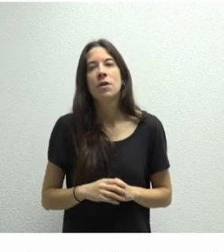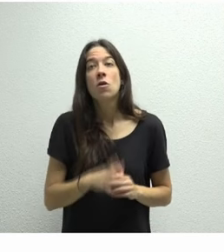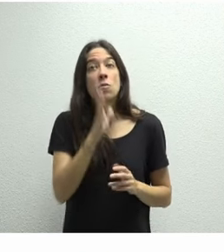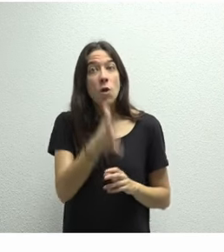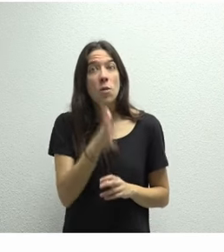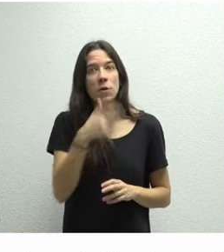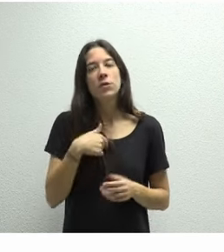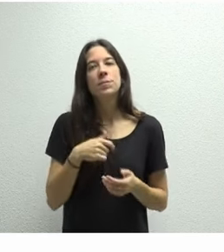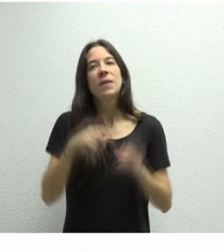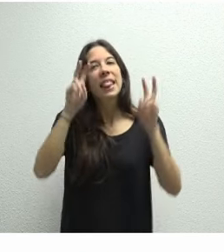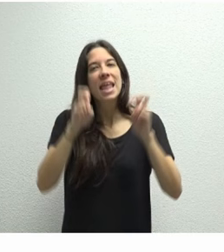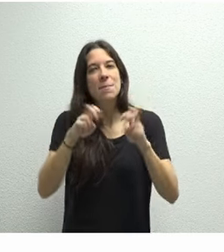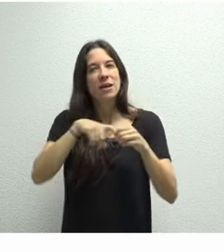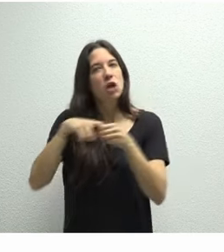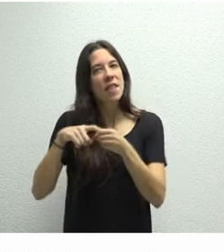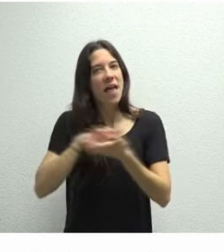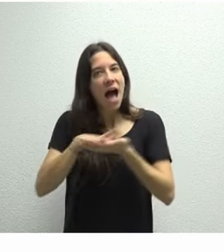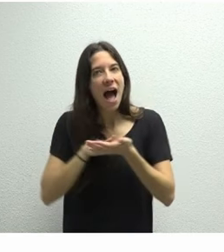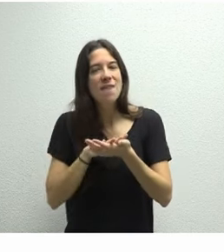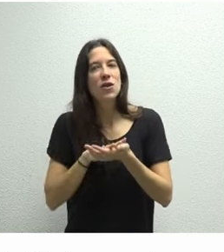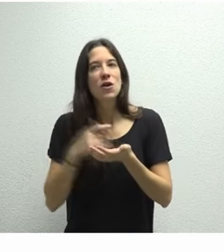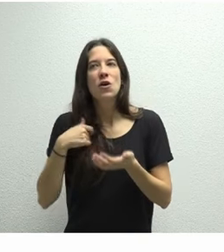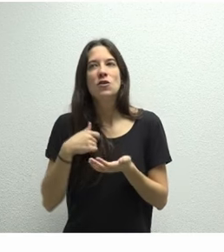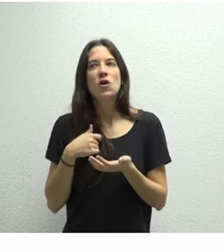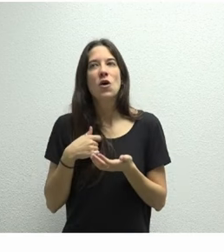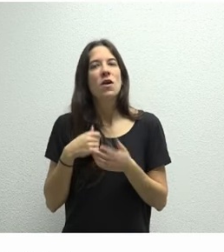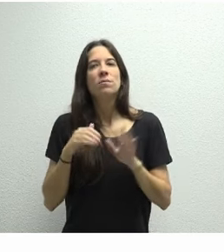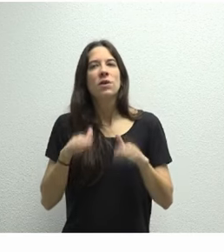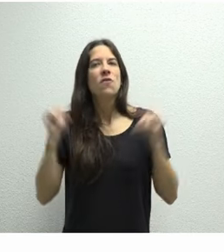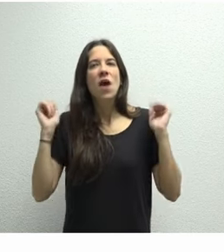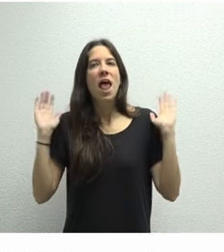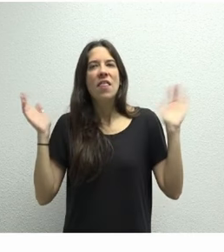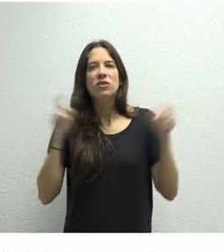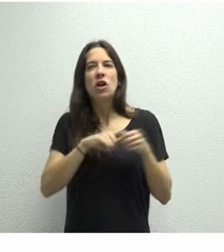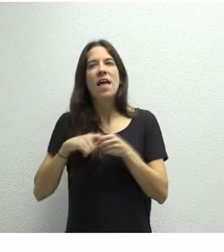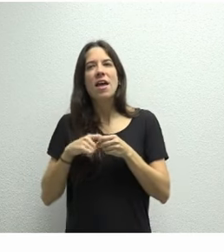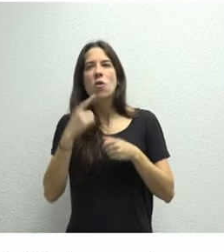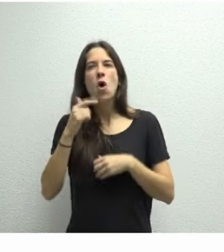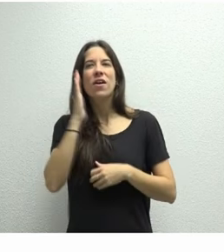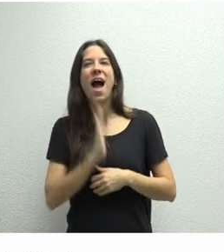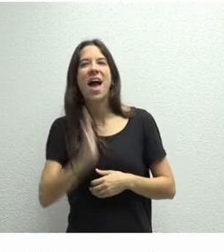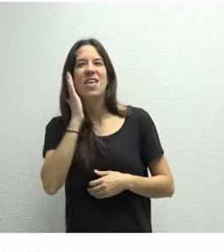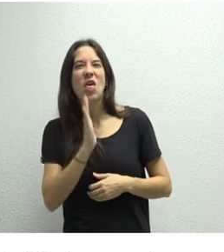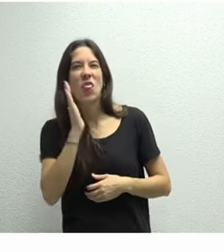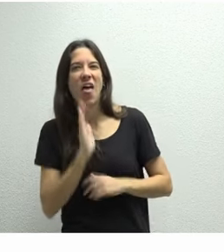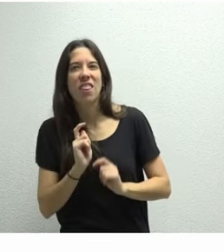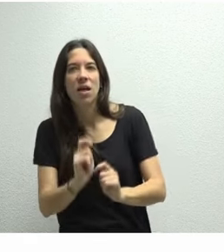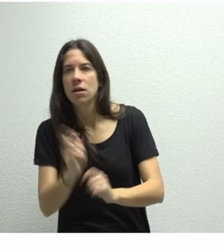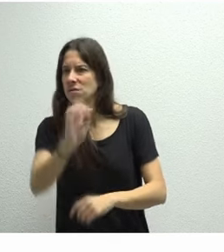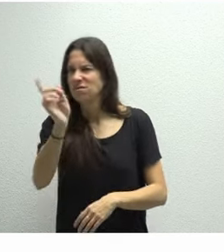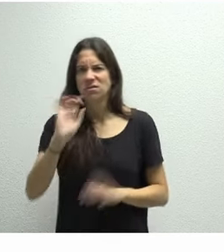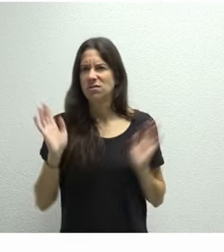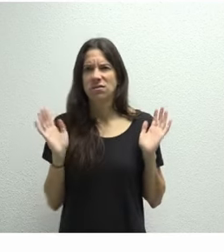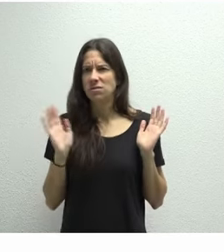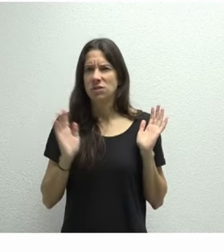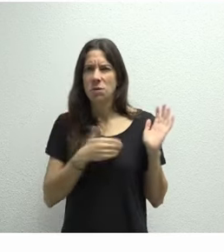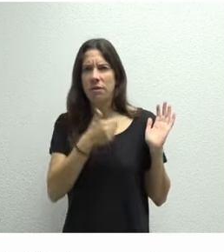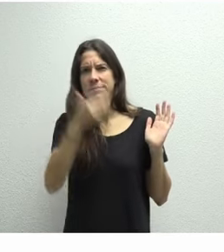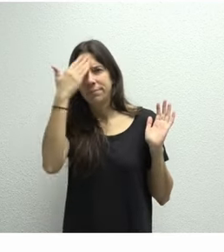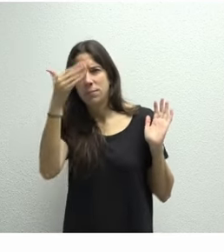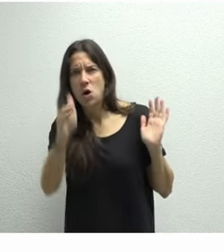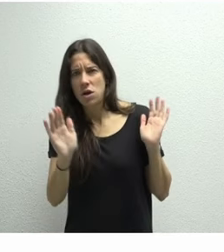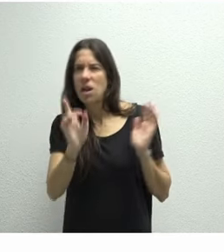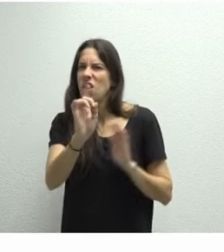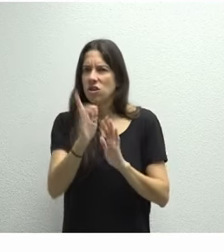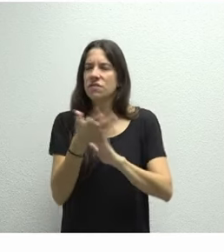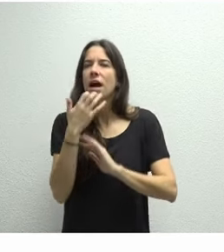solidaridad estoy completamente fuera de la comprensión de la solidaridad como caridad no en la cual hay una persona es que hay una situación